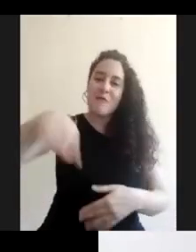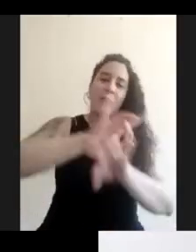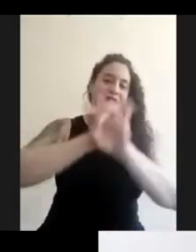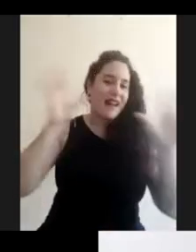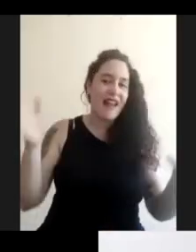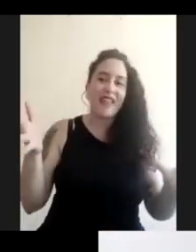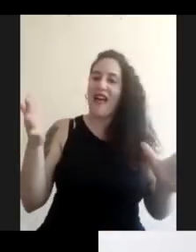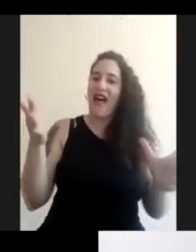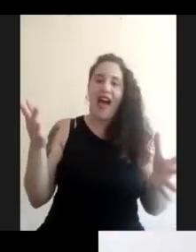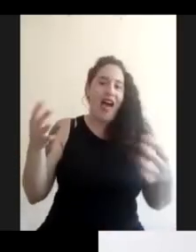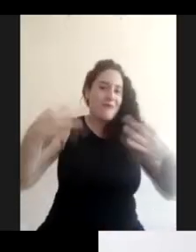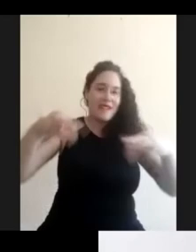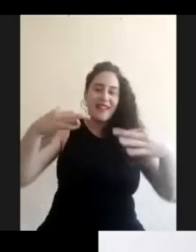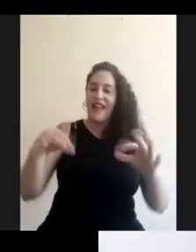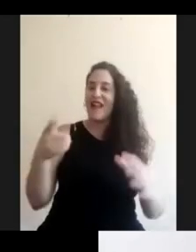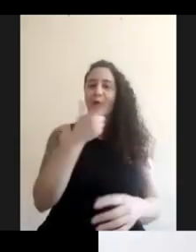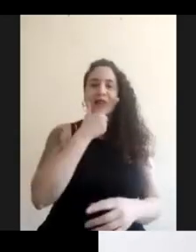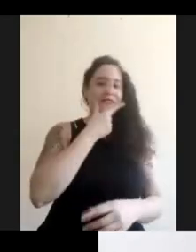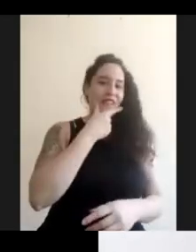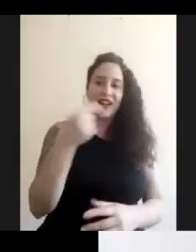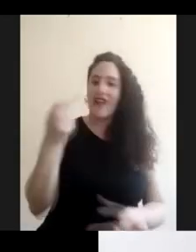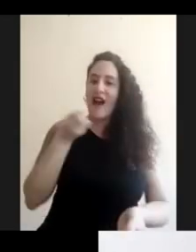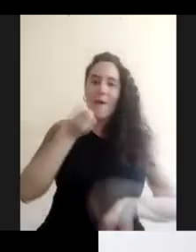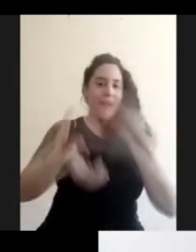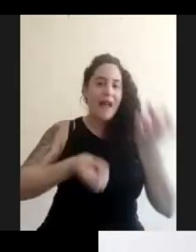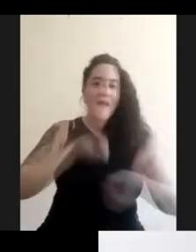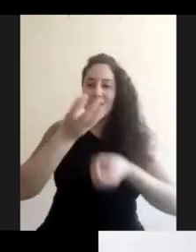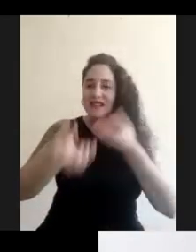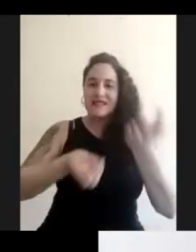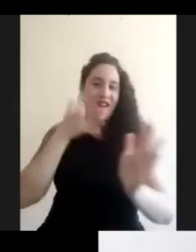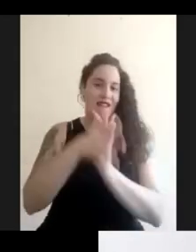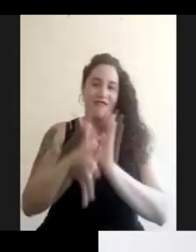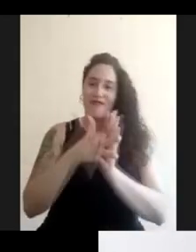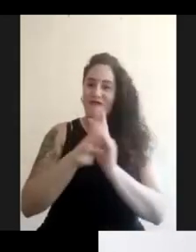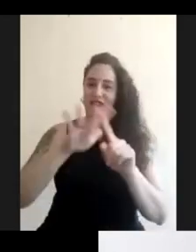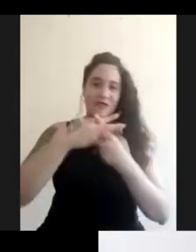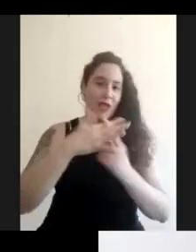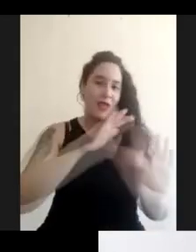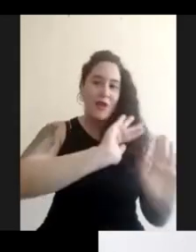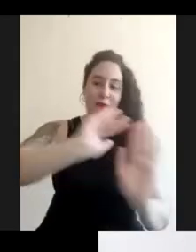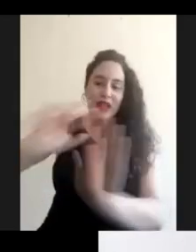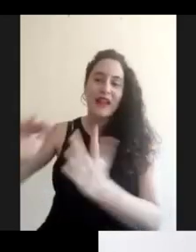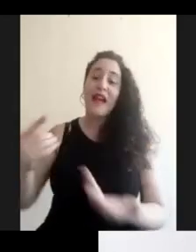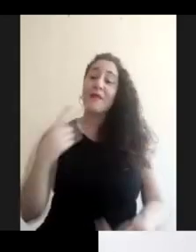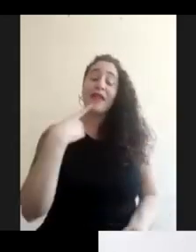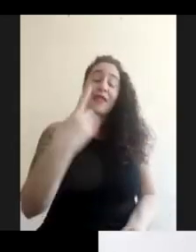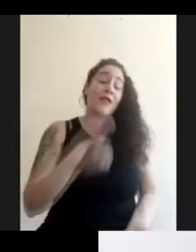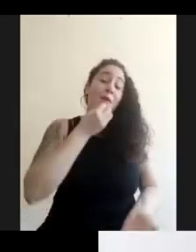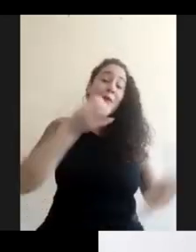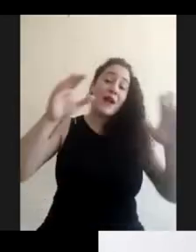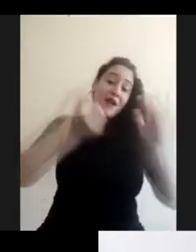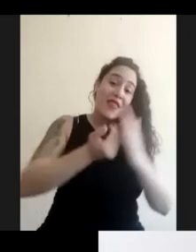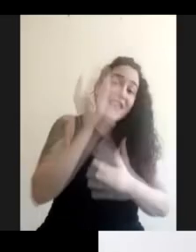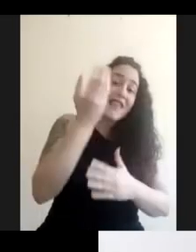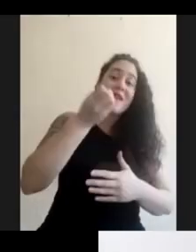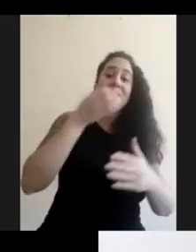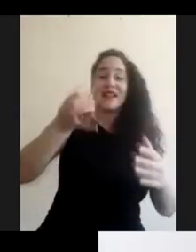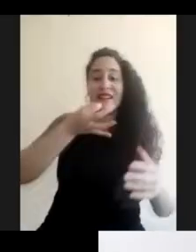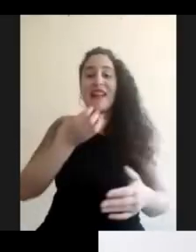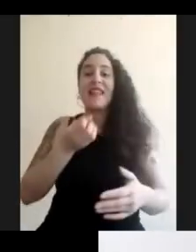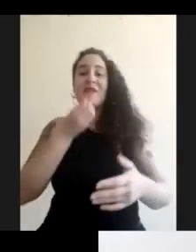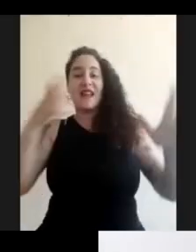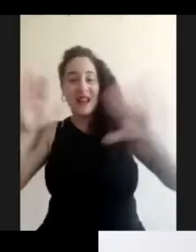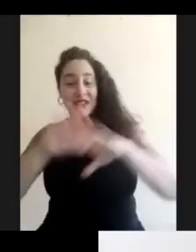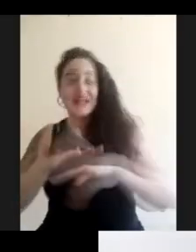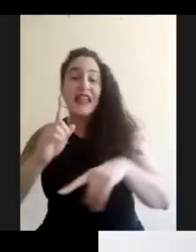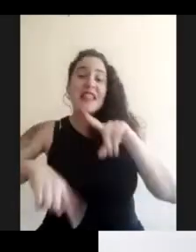meridiana, vuestra facilidad para expresarnos lo que tenéis que expresar y diciéndolo buenos días, buenas tardes, buenas noches, dependiendo de la hora a